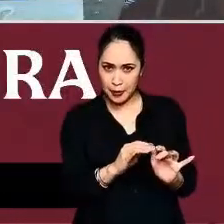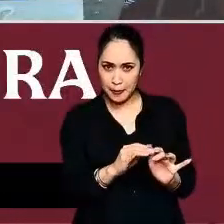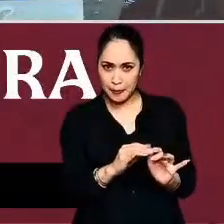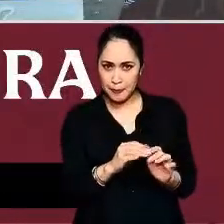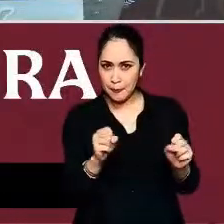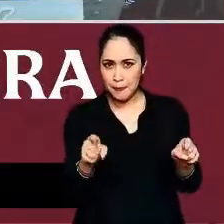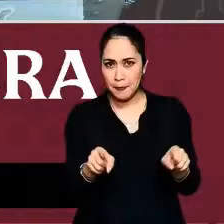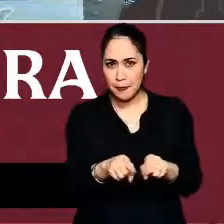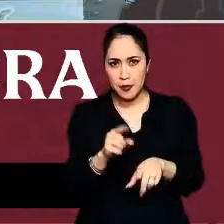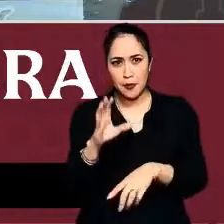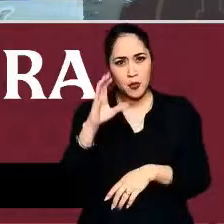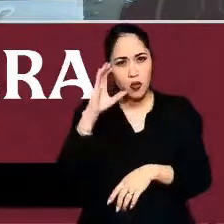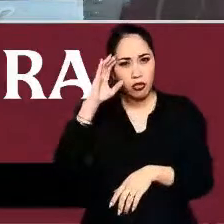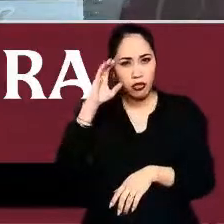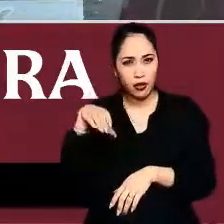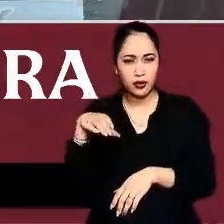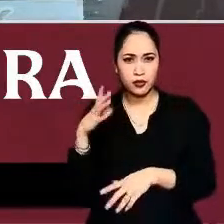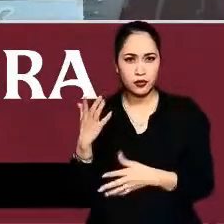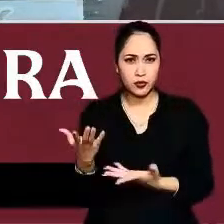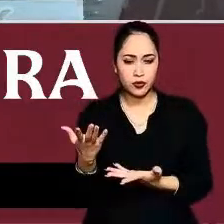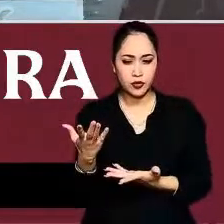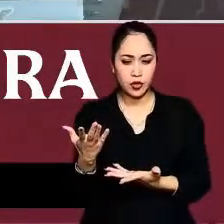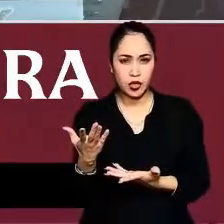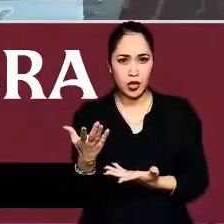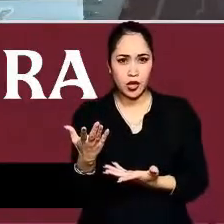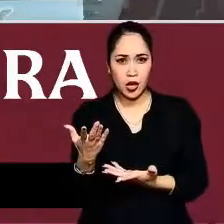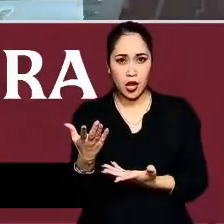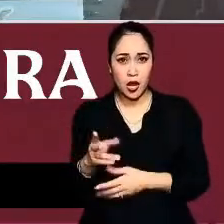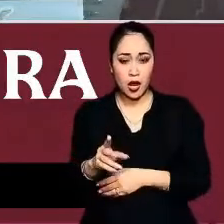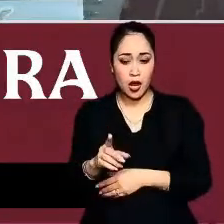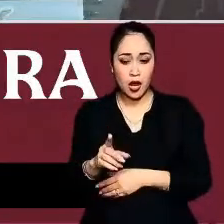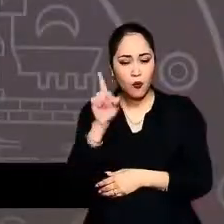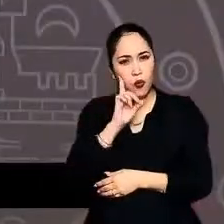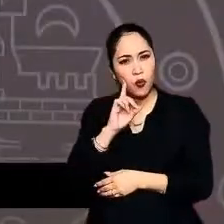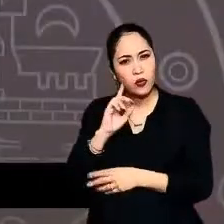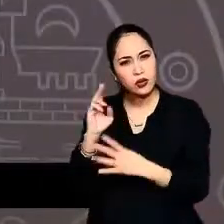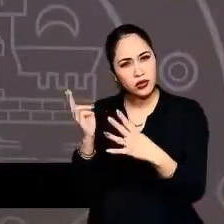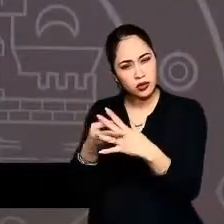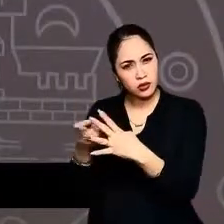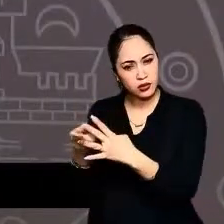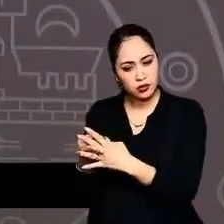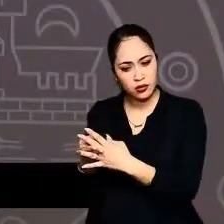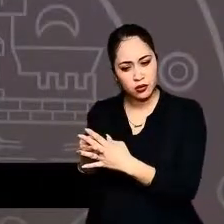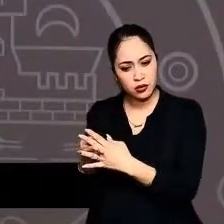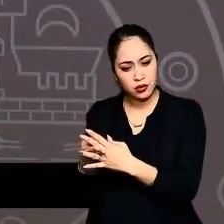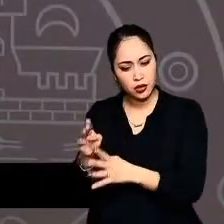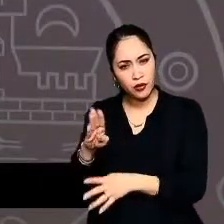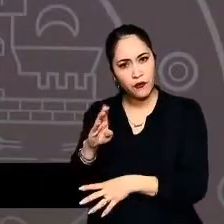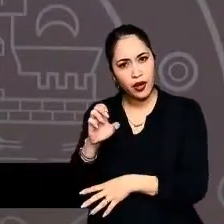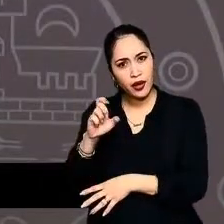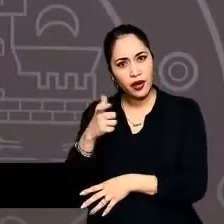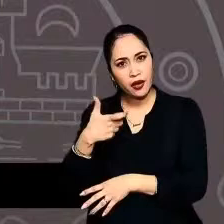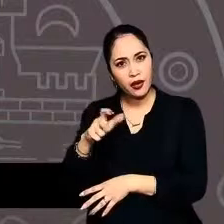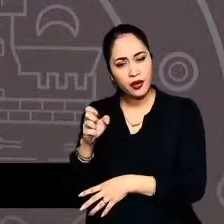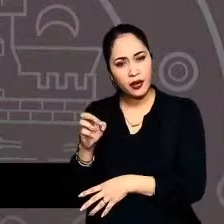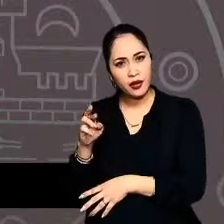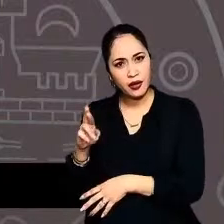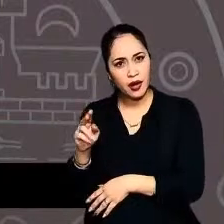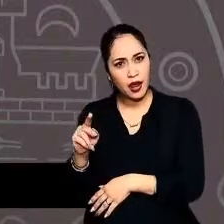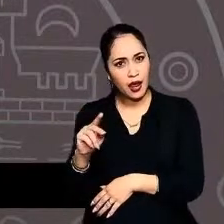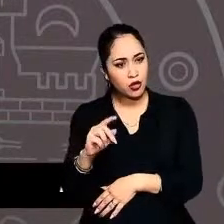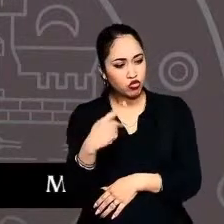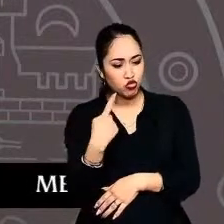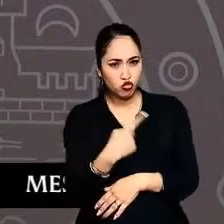delincuencia. Acuérdense ustedes, el feminicida este, ¿cómo se llama, Enrique? El que mató a su esposa y al